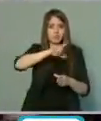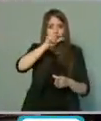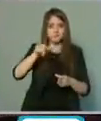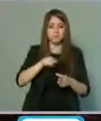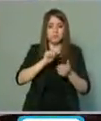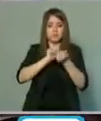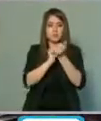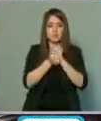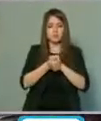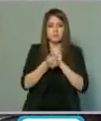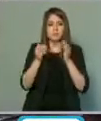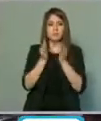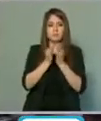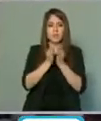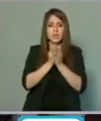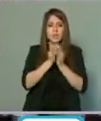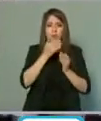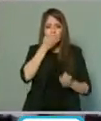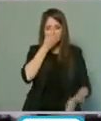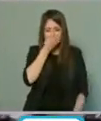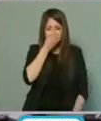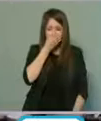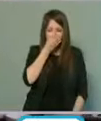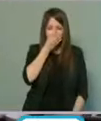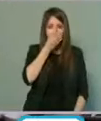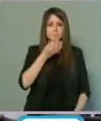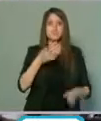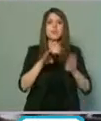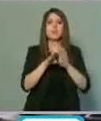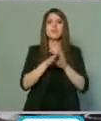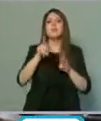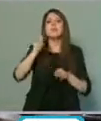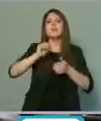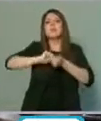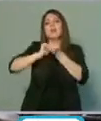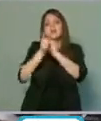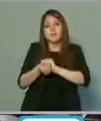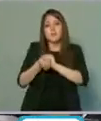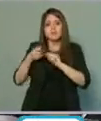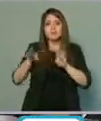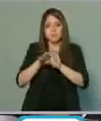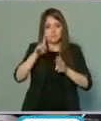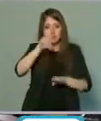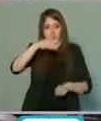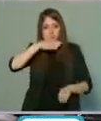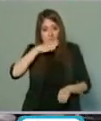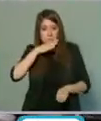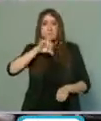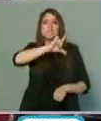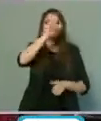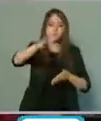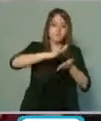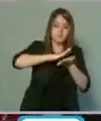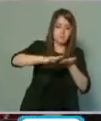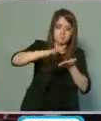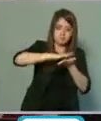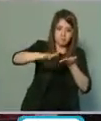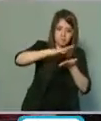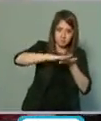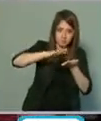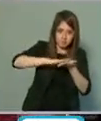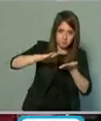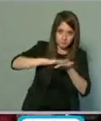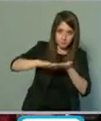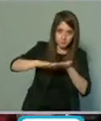atolito, se cose cuando ya está en el hervor. Lo que se hace, se compra el elote, se rebana y se le agregan los granitos